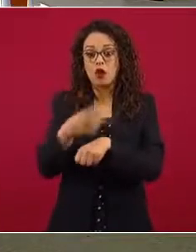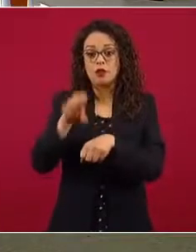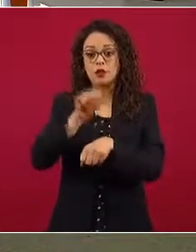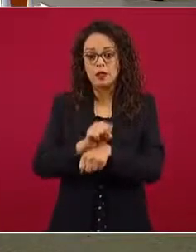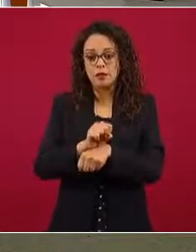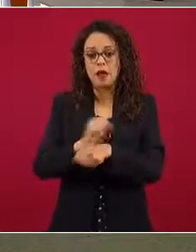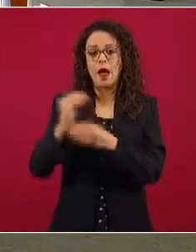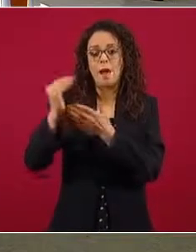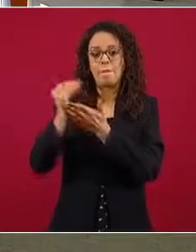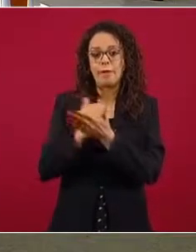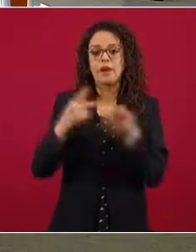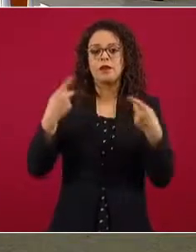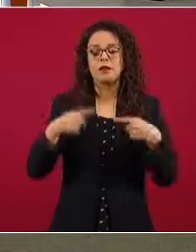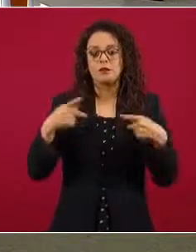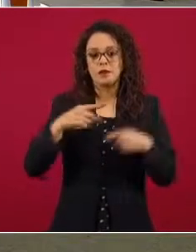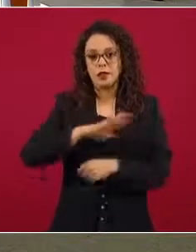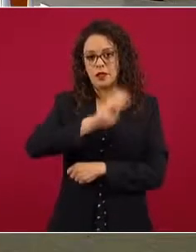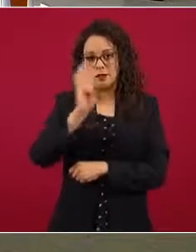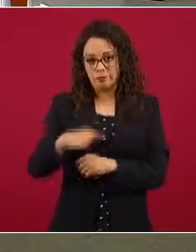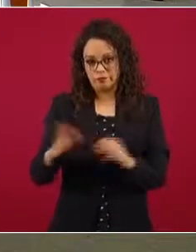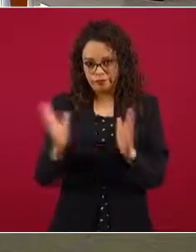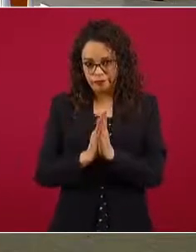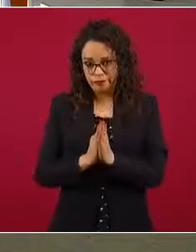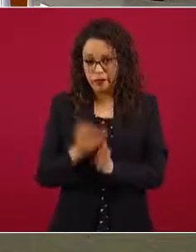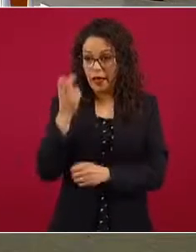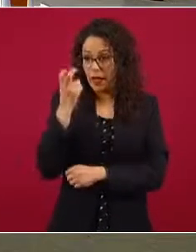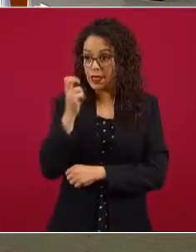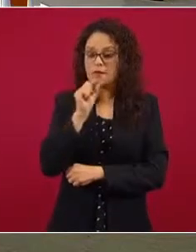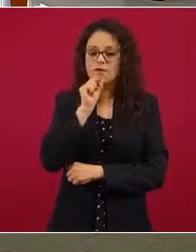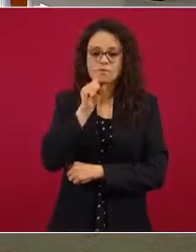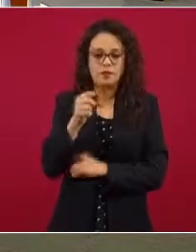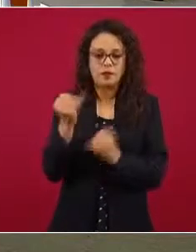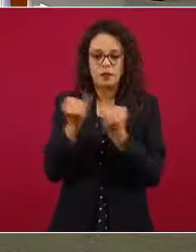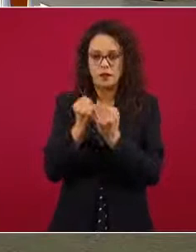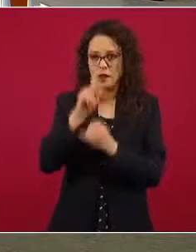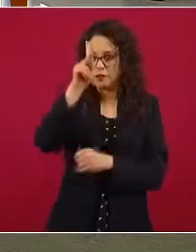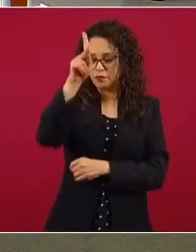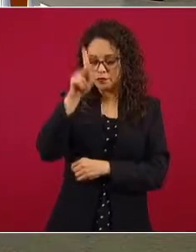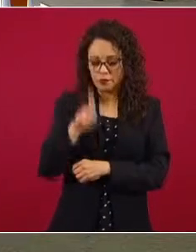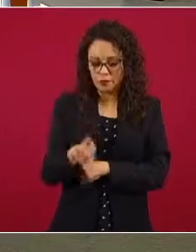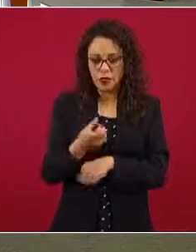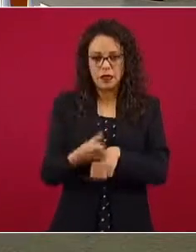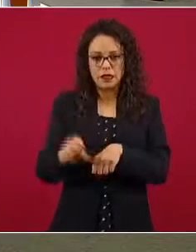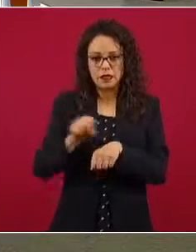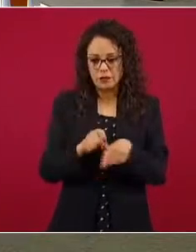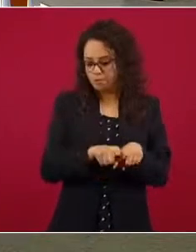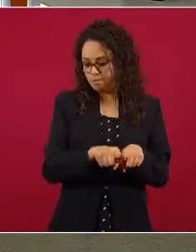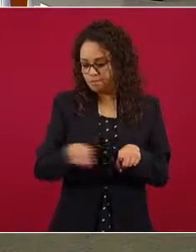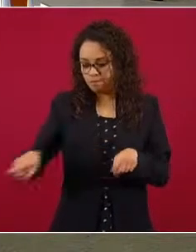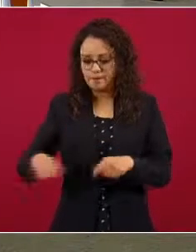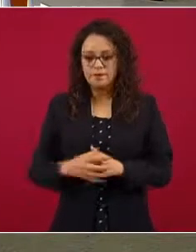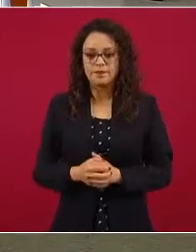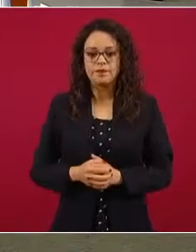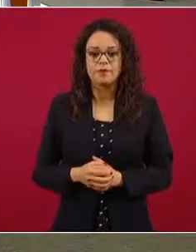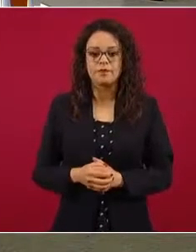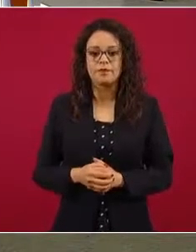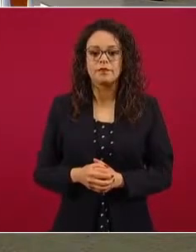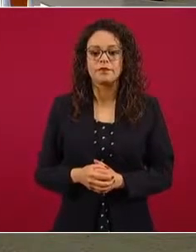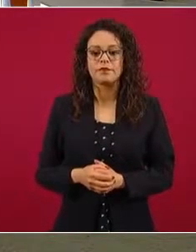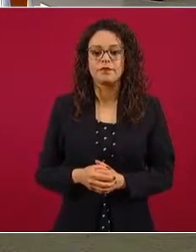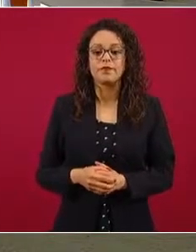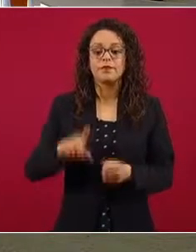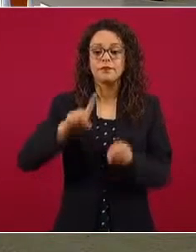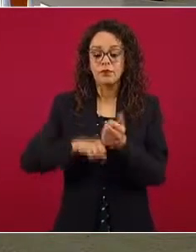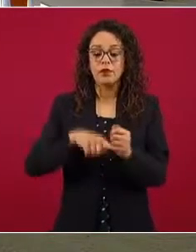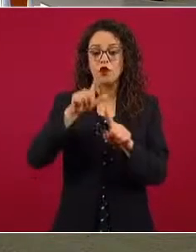mortalidad. El calendario aquí es el mismo calendario que acá. Y está en la esquina superior derecha el color del semáforo para